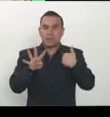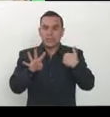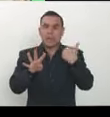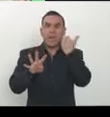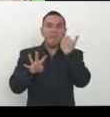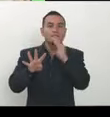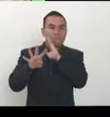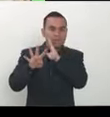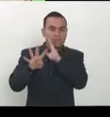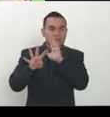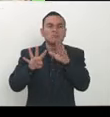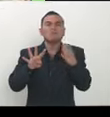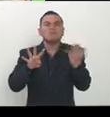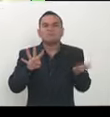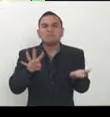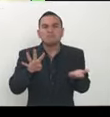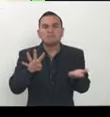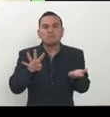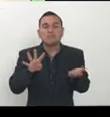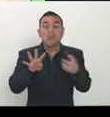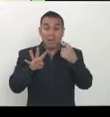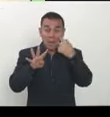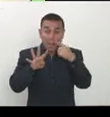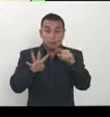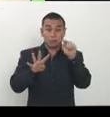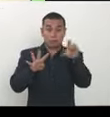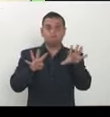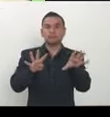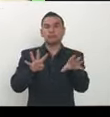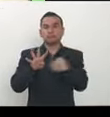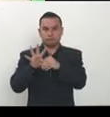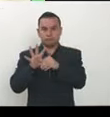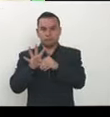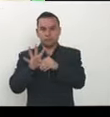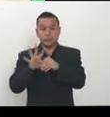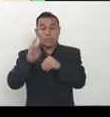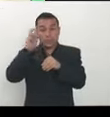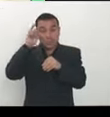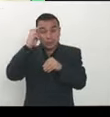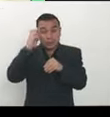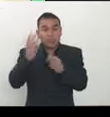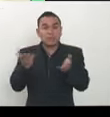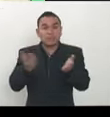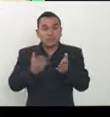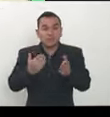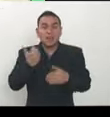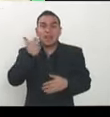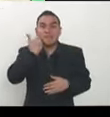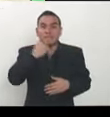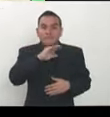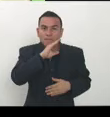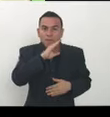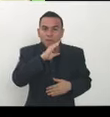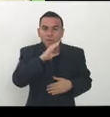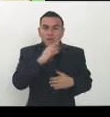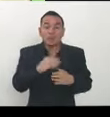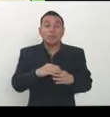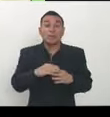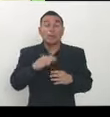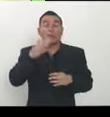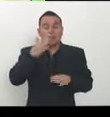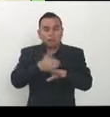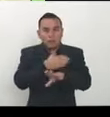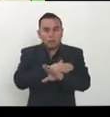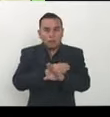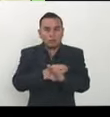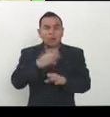segurísimo. Pero ¿qué pasa? Que si tú te contagias con varios, tu carga viral hará que enferme de una forma más grave.